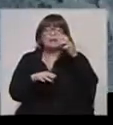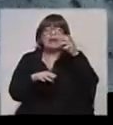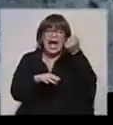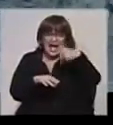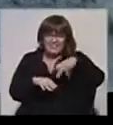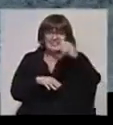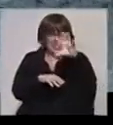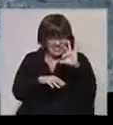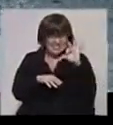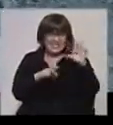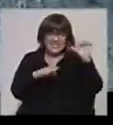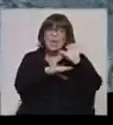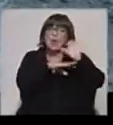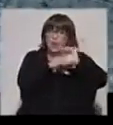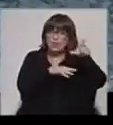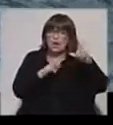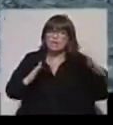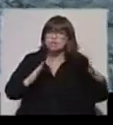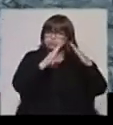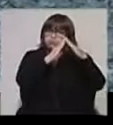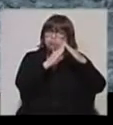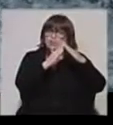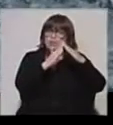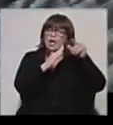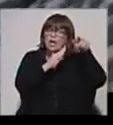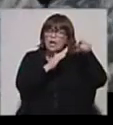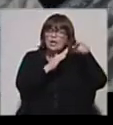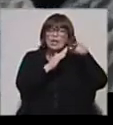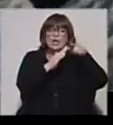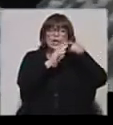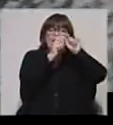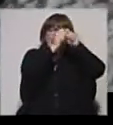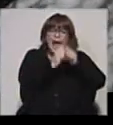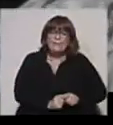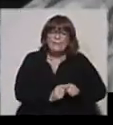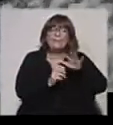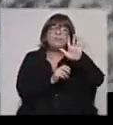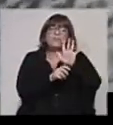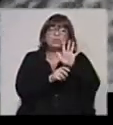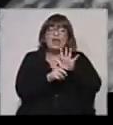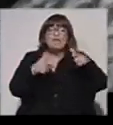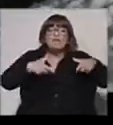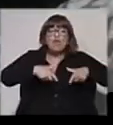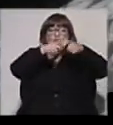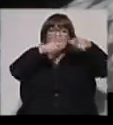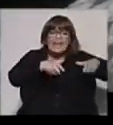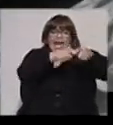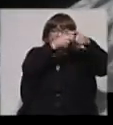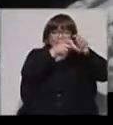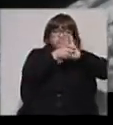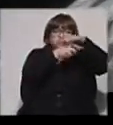Andes ecuatorianos, sí. Y ahí hicimos unas cumbres importantes en una cadena de volcanes. Y luego de